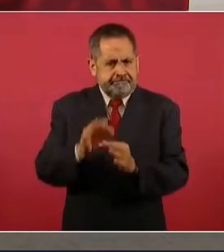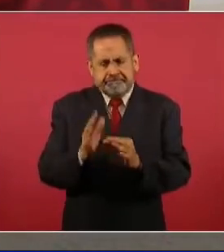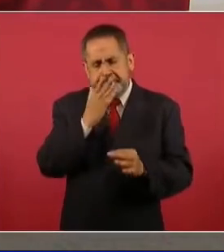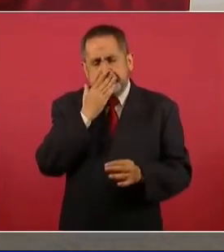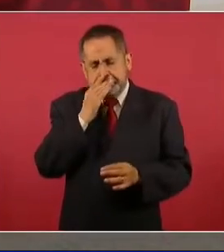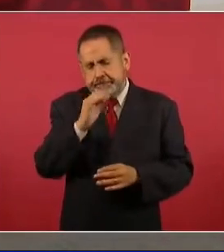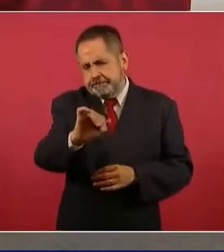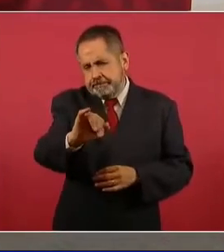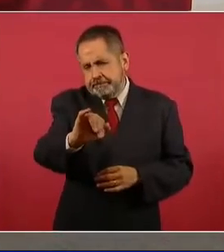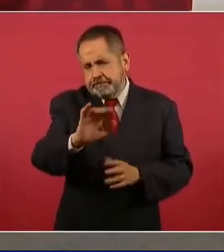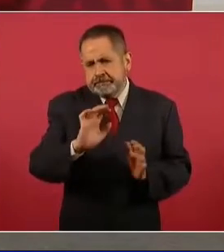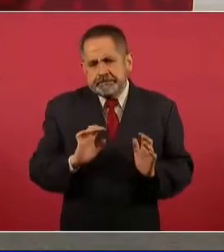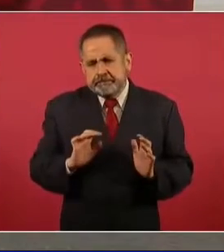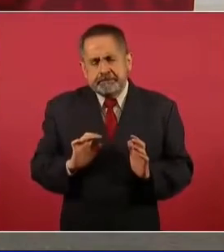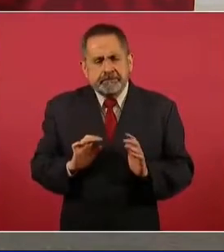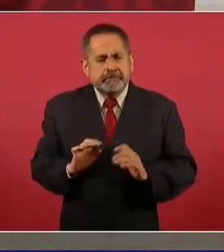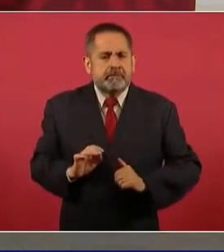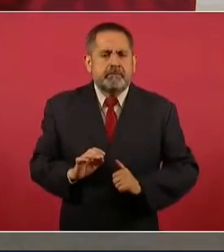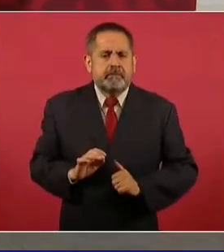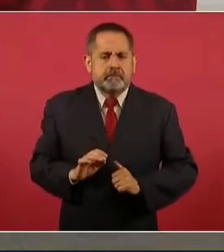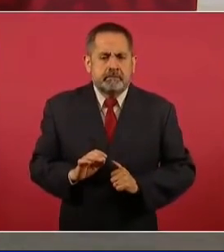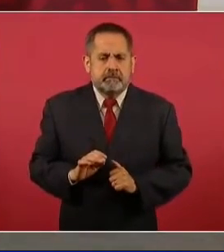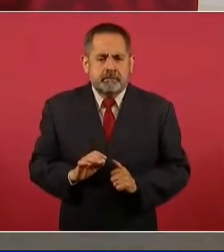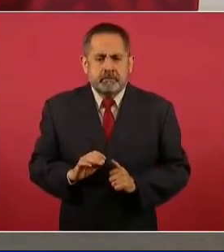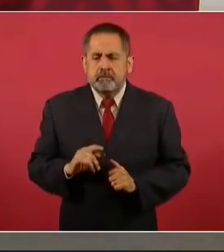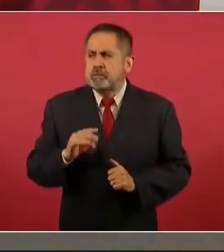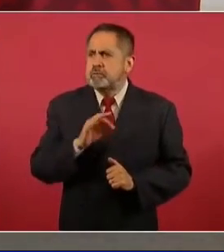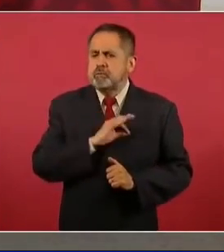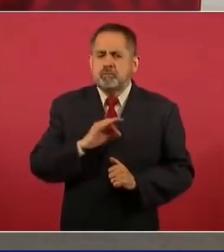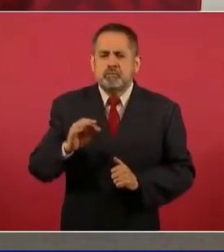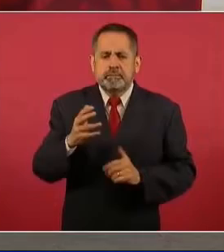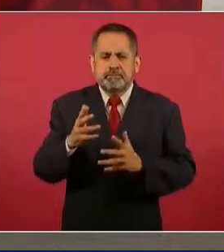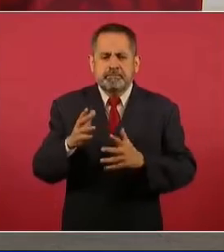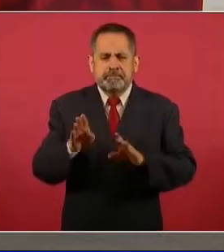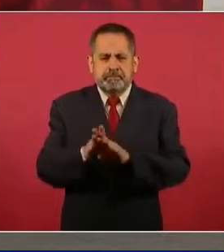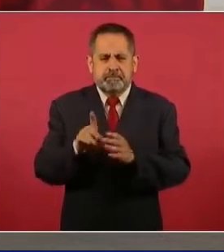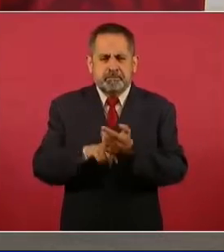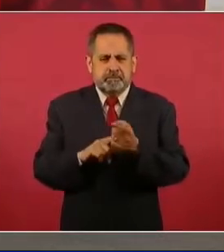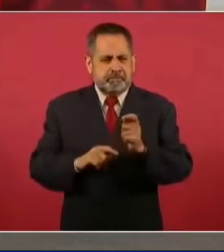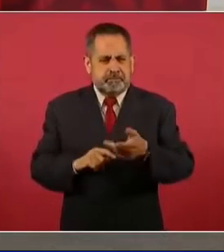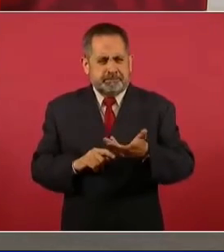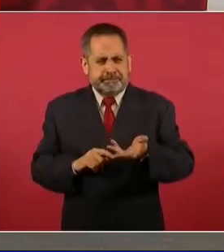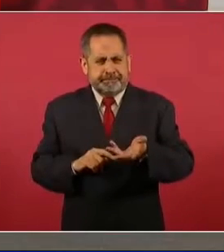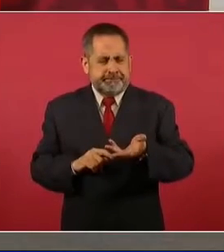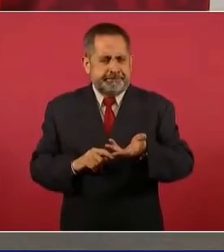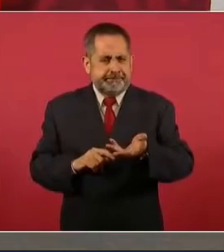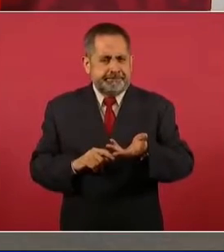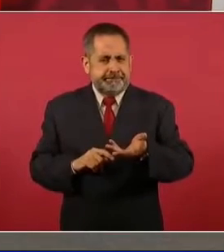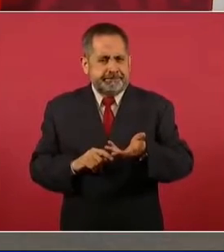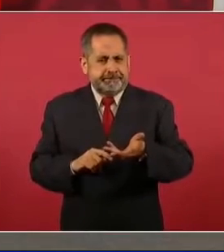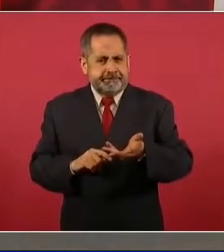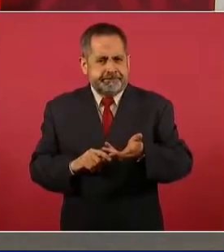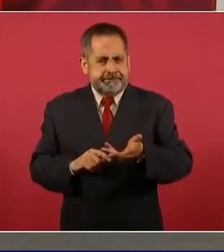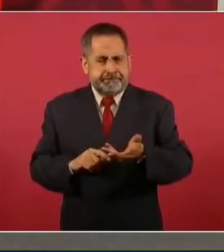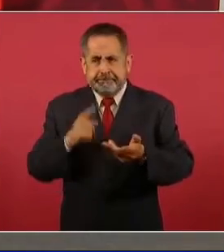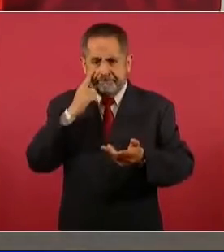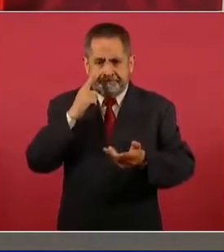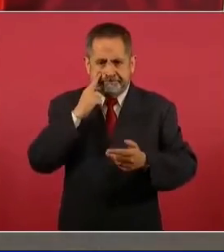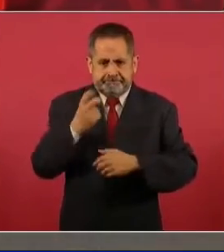Ya llevamos, vamos este